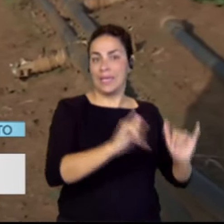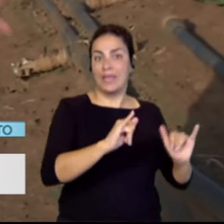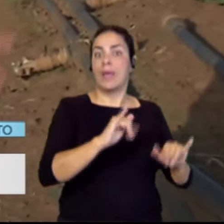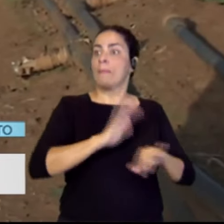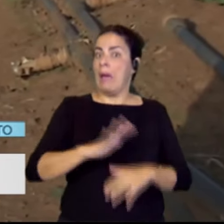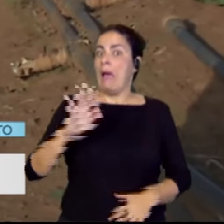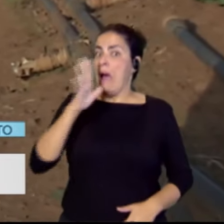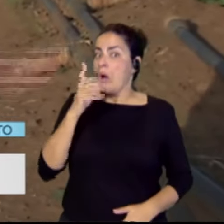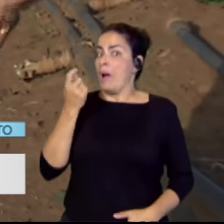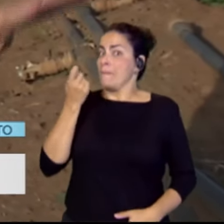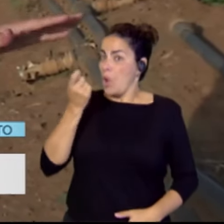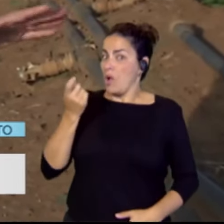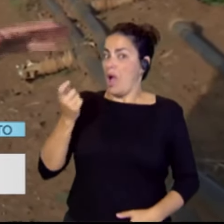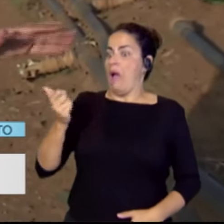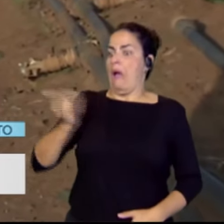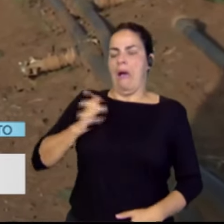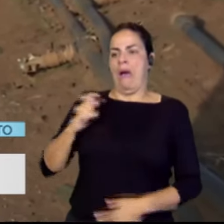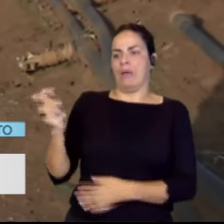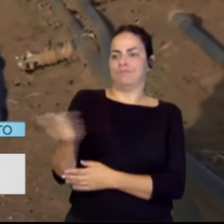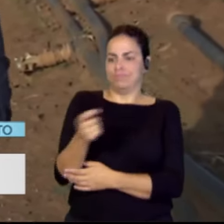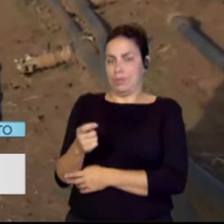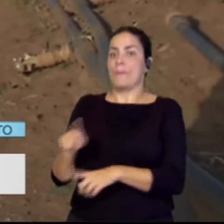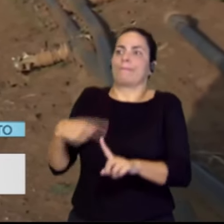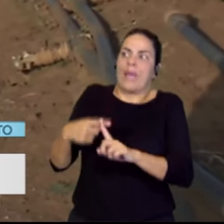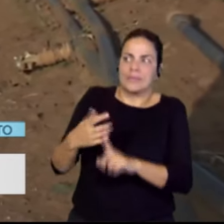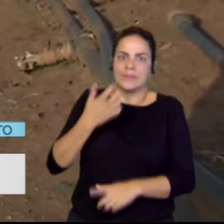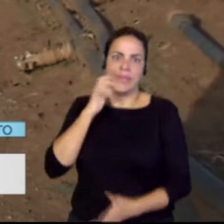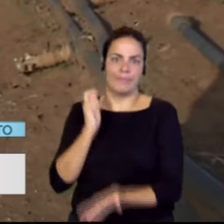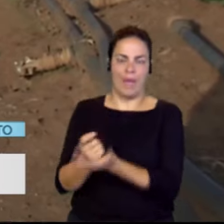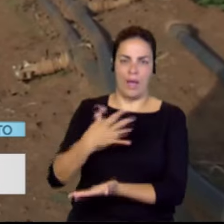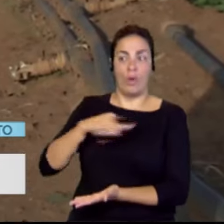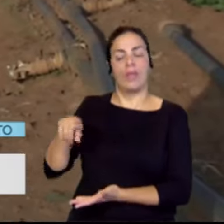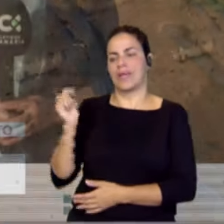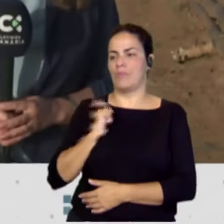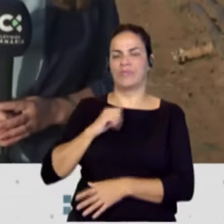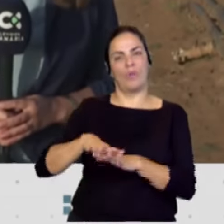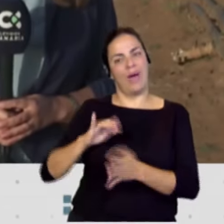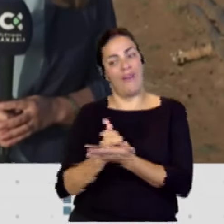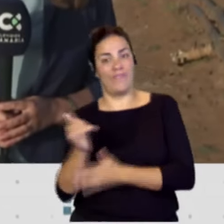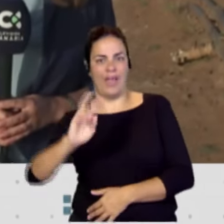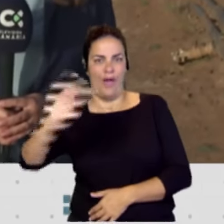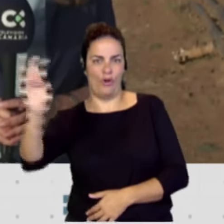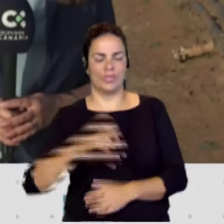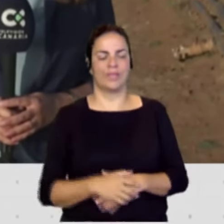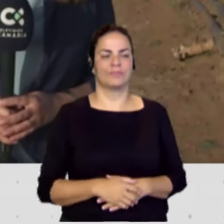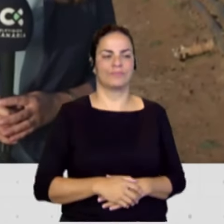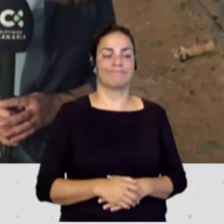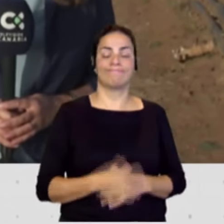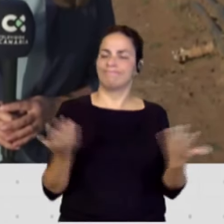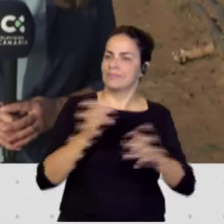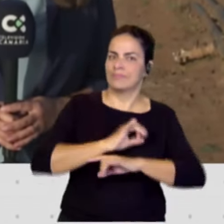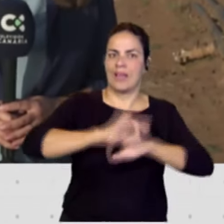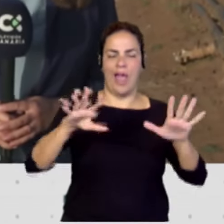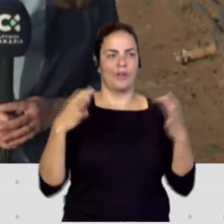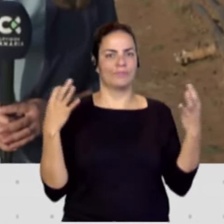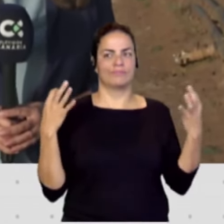tienen y que pueden pagar izarla para otras fincas claro Estefanía que nunca sobran voces